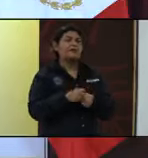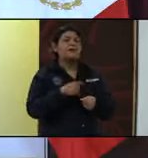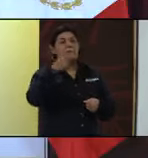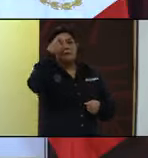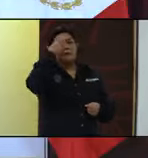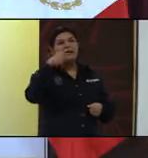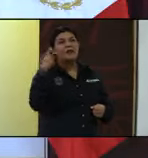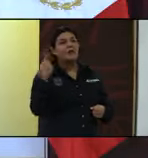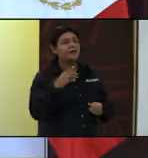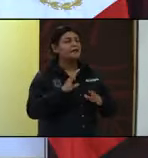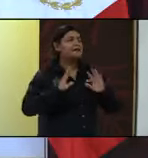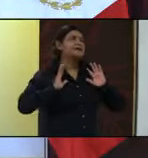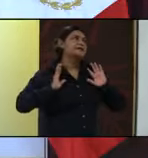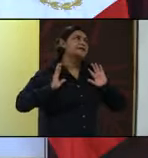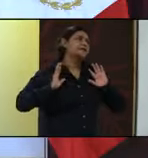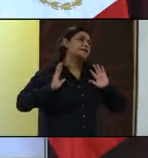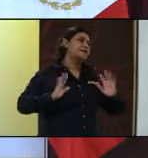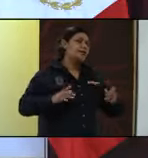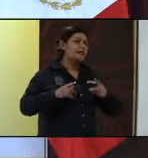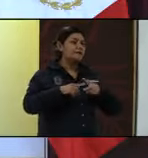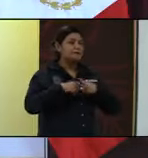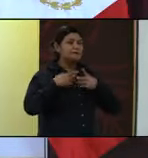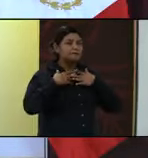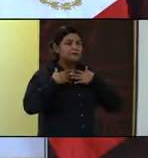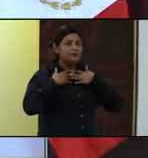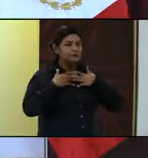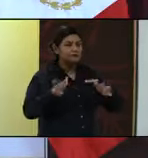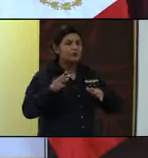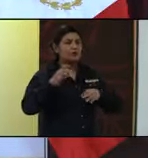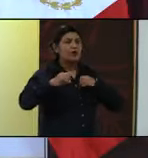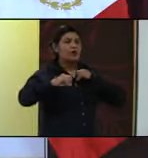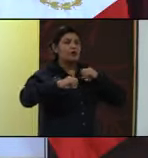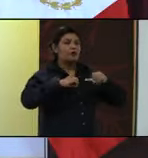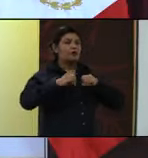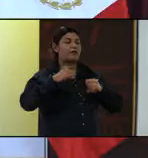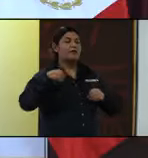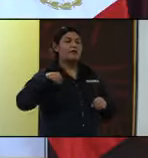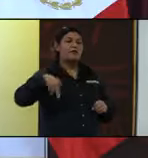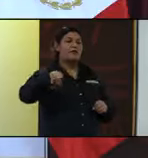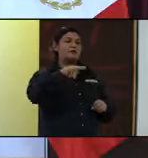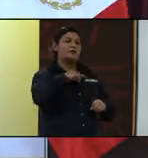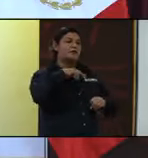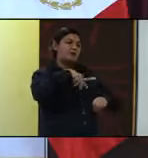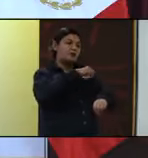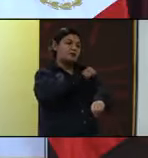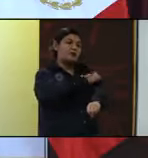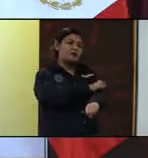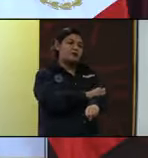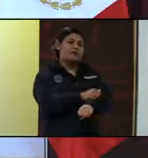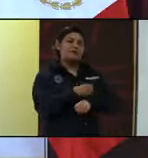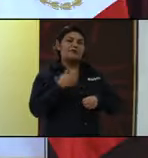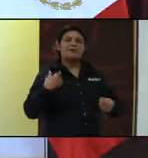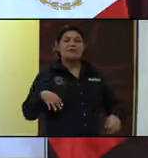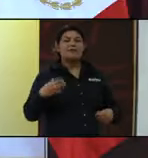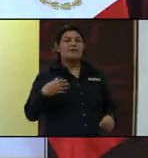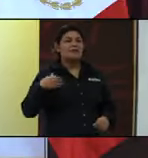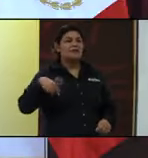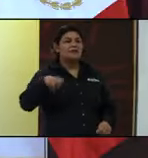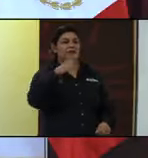para que por fin se arrancara una obra que la verdad a nosotros los altamirenses nos causaba mucha, pero